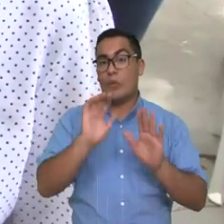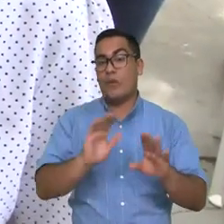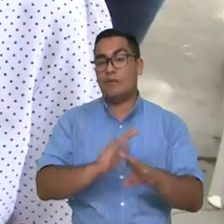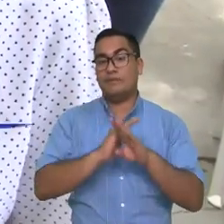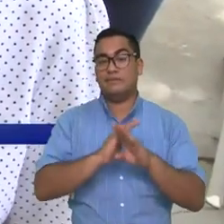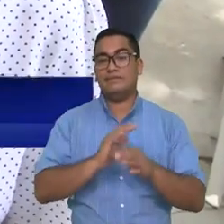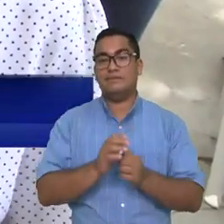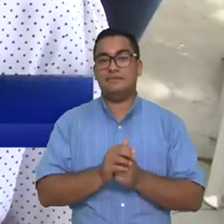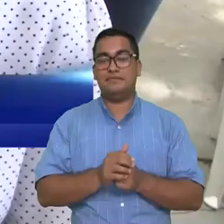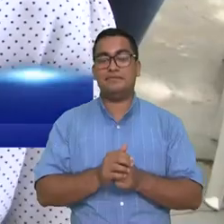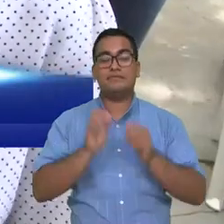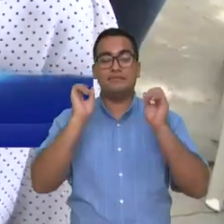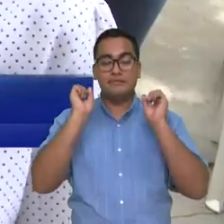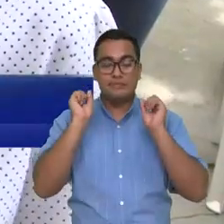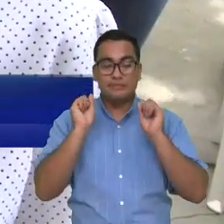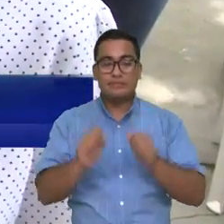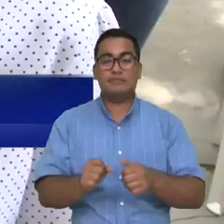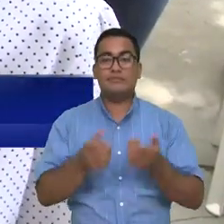a servir para que